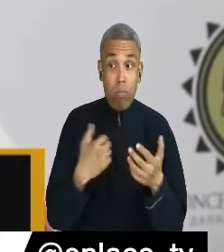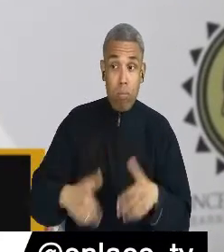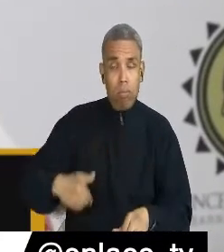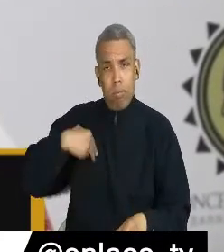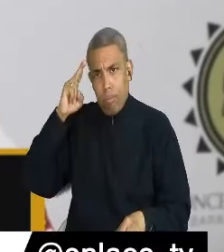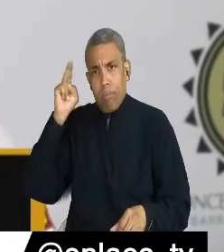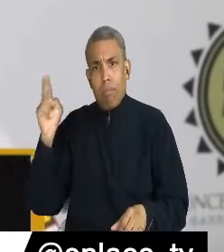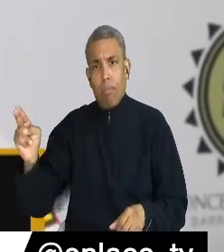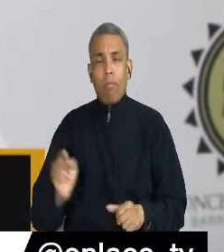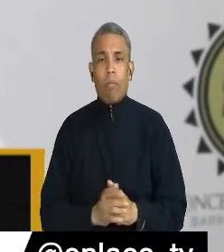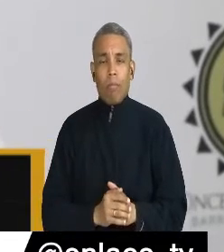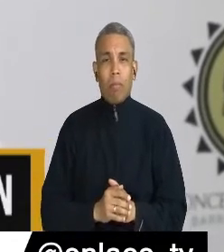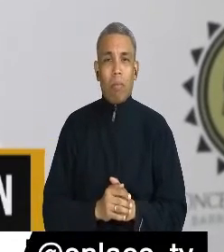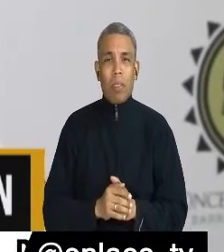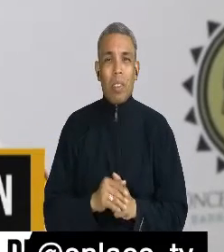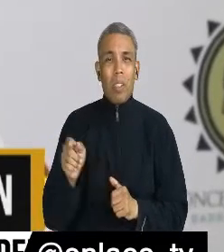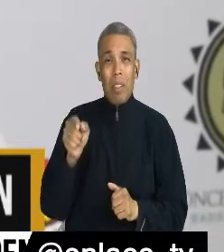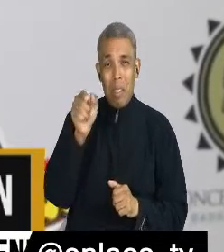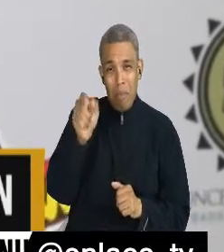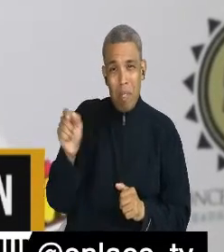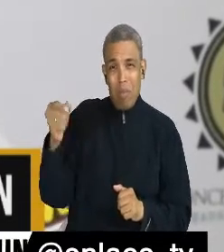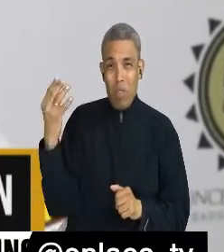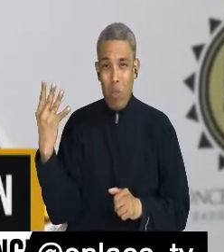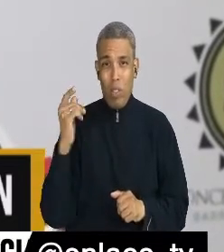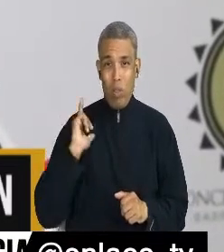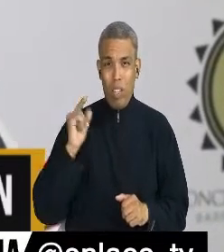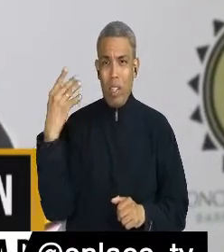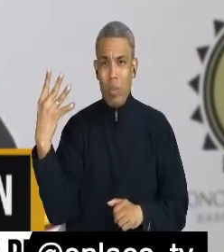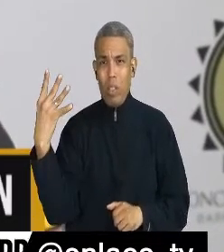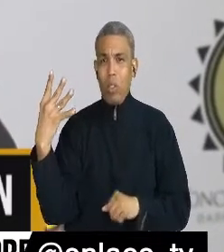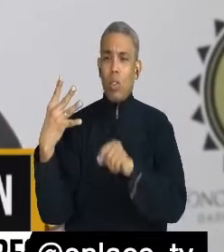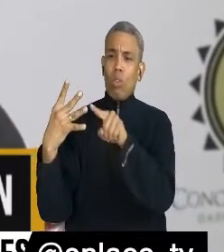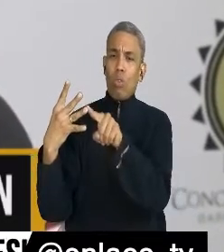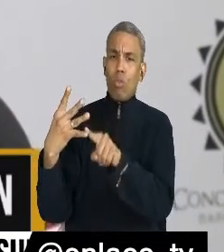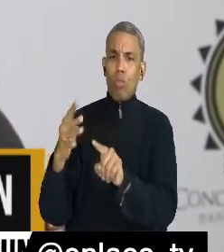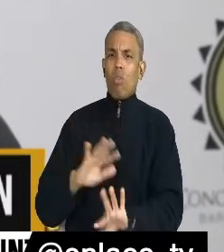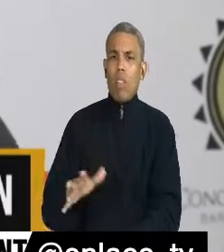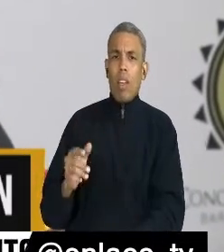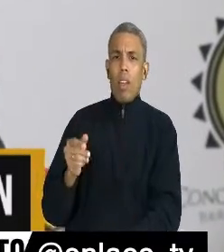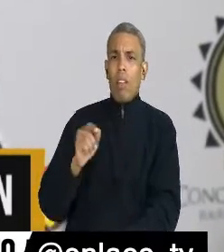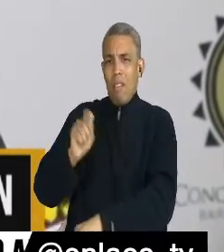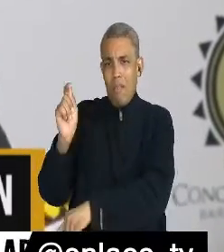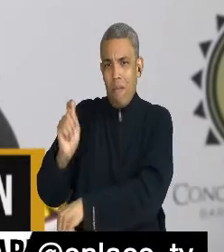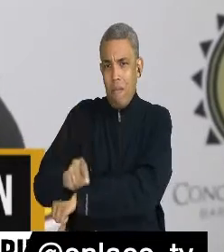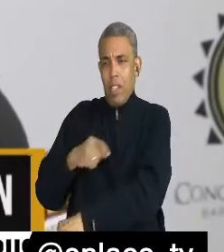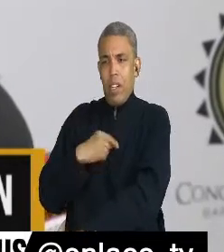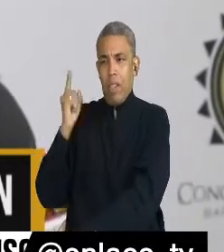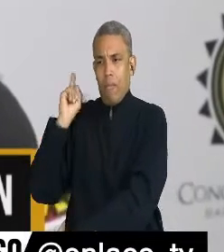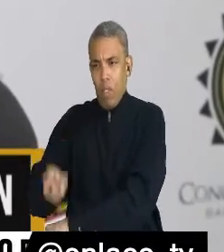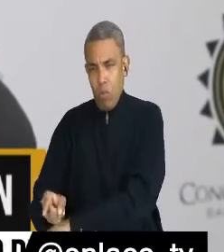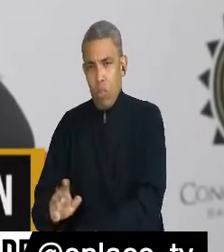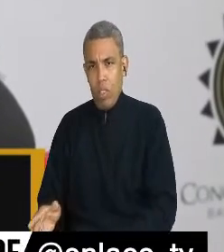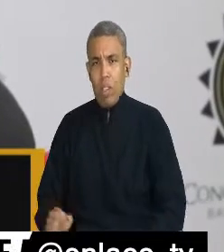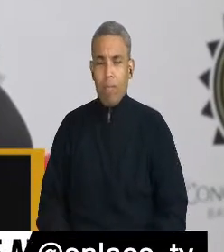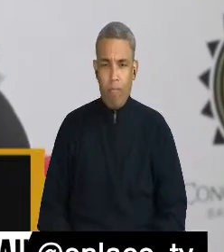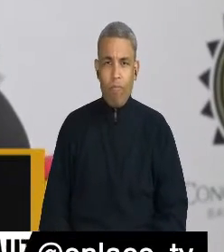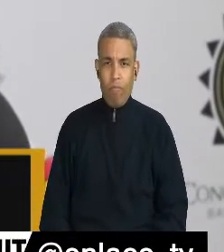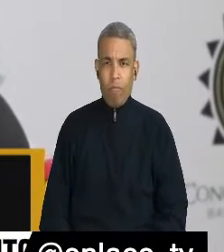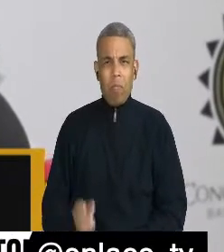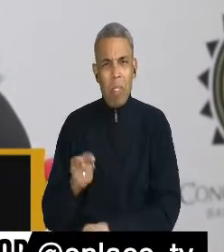cuatro hay dos fis dos ante la fiscalía en denuncio hemos verificado la información y sólo hay denuncia oficial